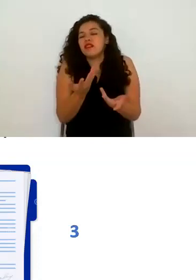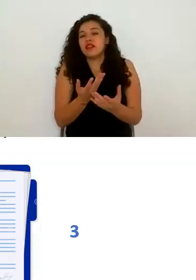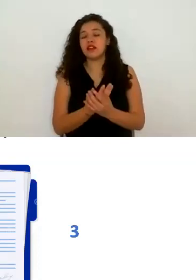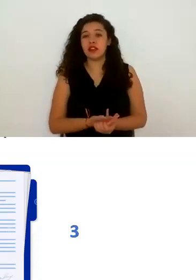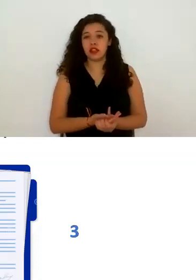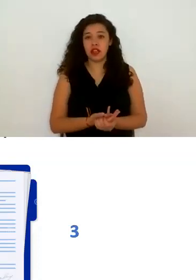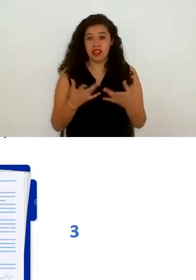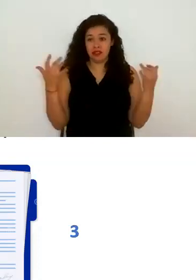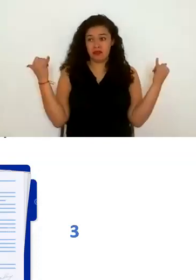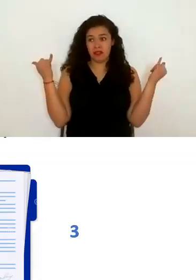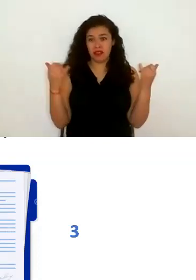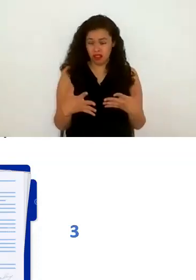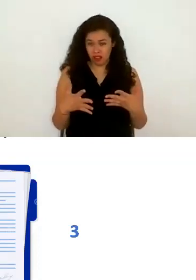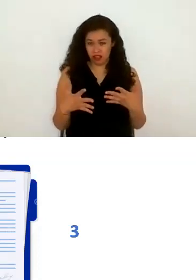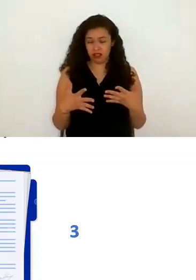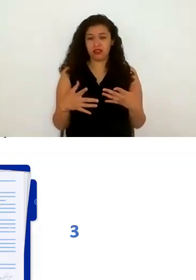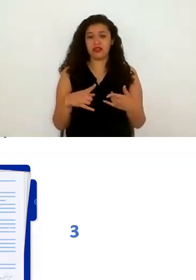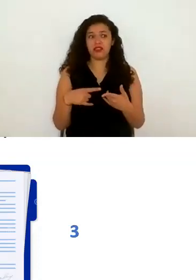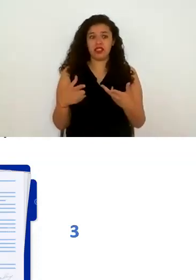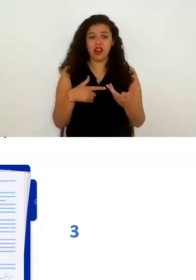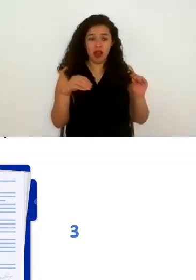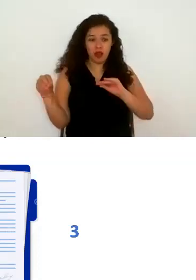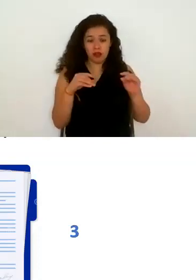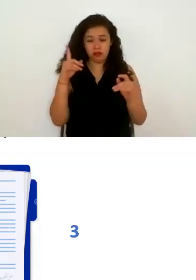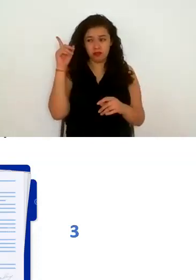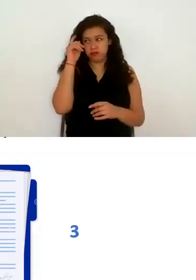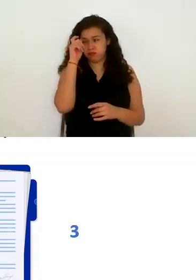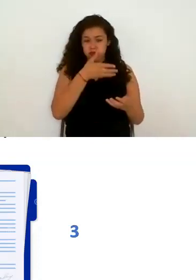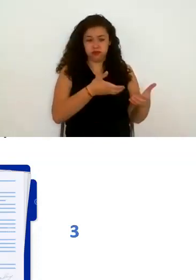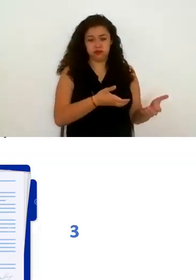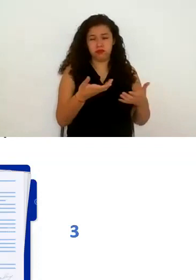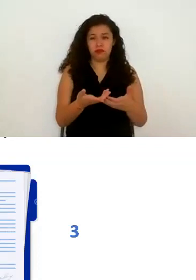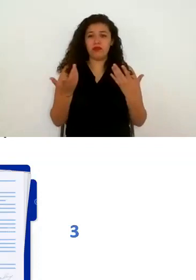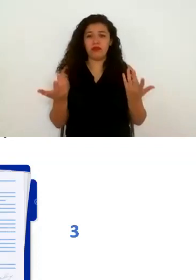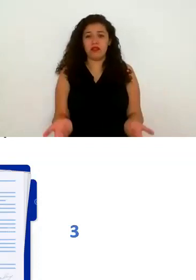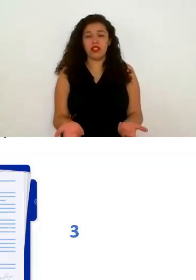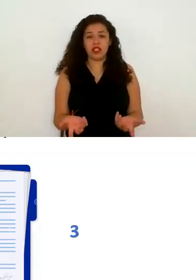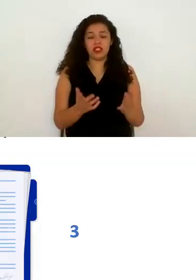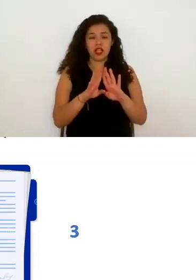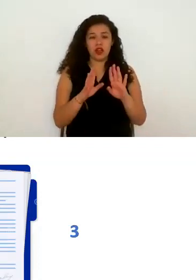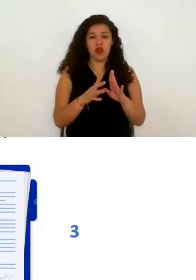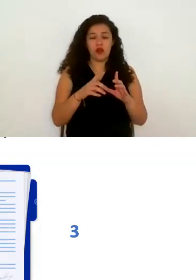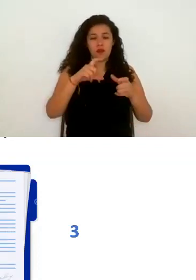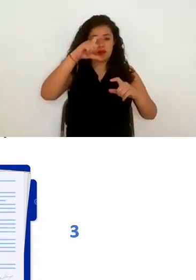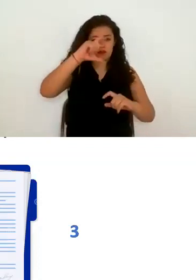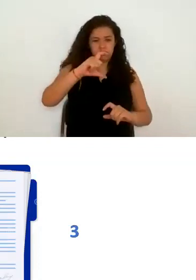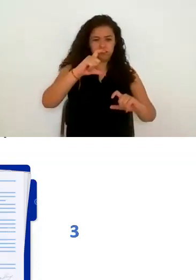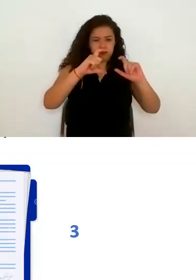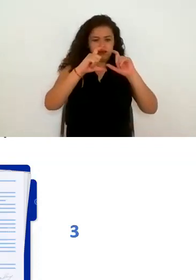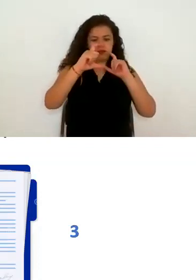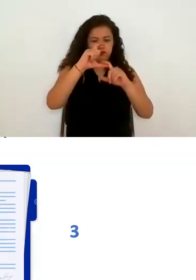muy pesado, que la manipulación se complique, que podamos deteriorar el soporte